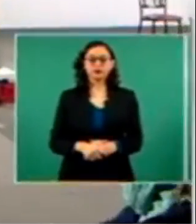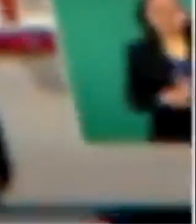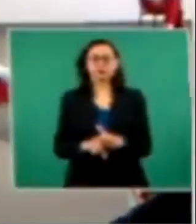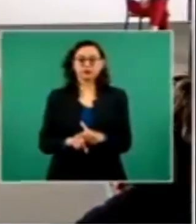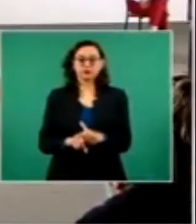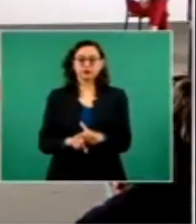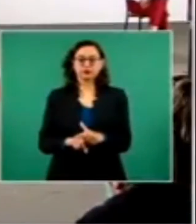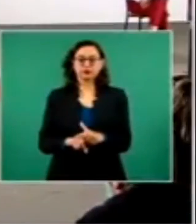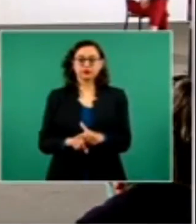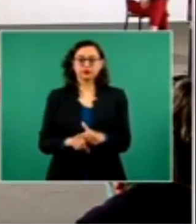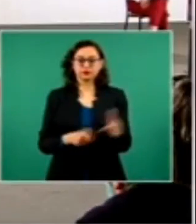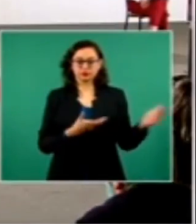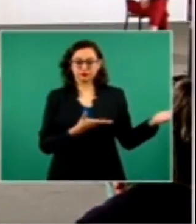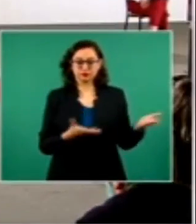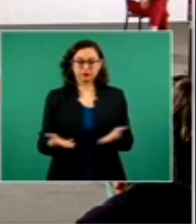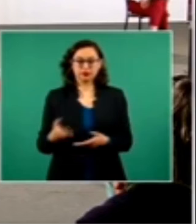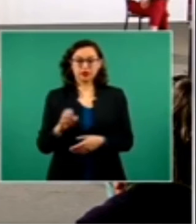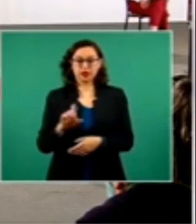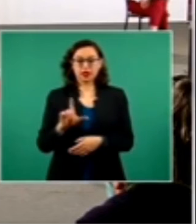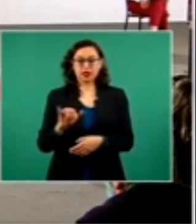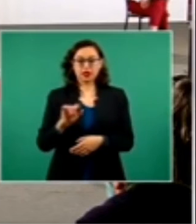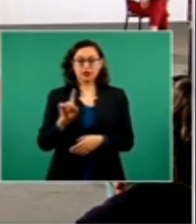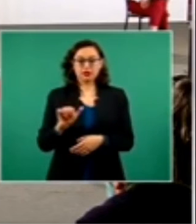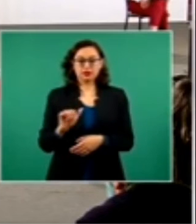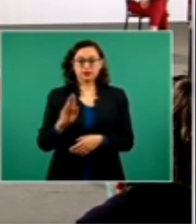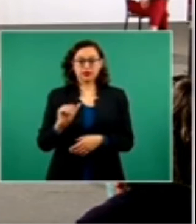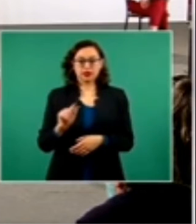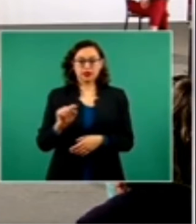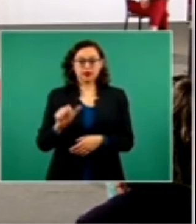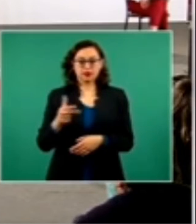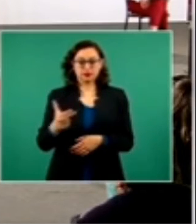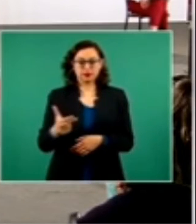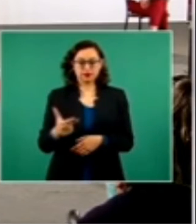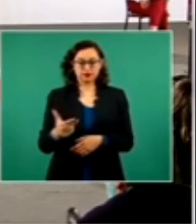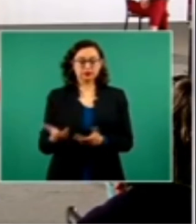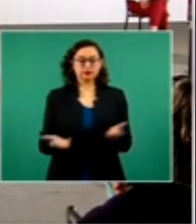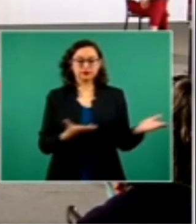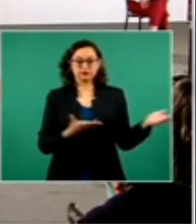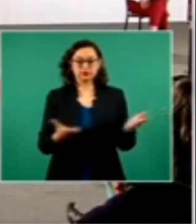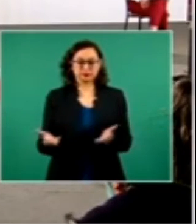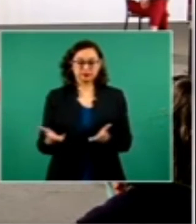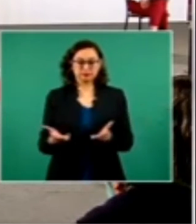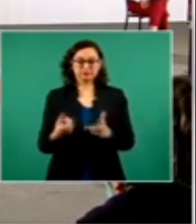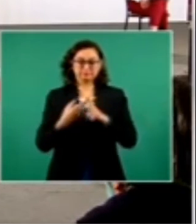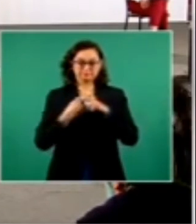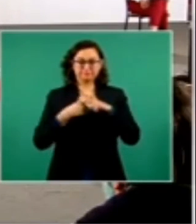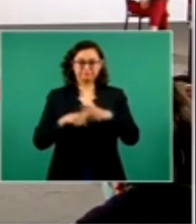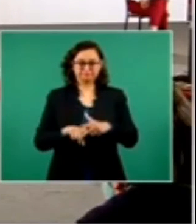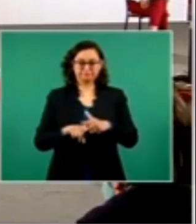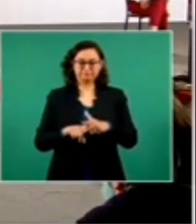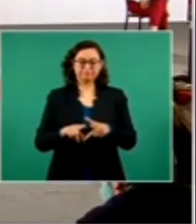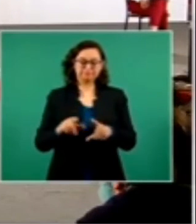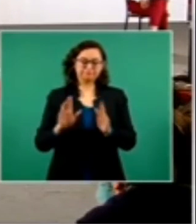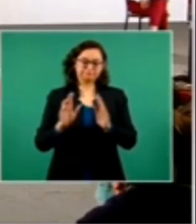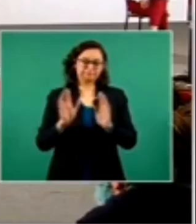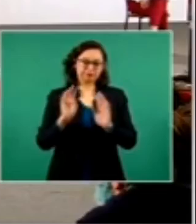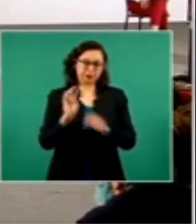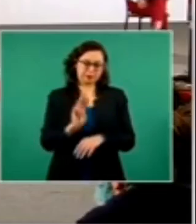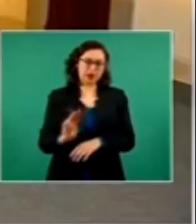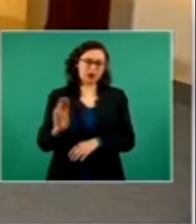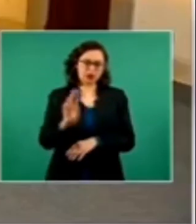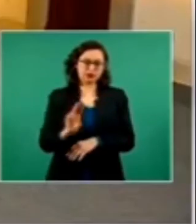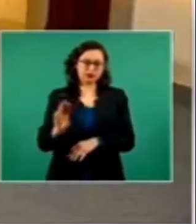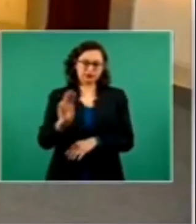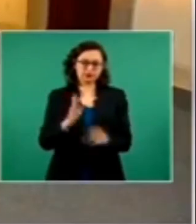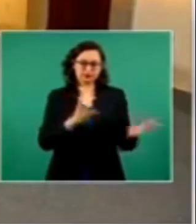es mentiroso en sí mismo el propio presidente ha dicho que es una interpretación muy ventajosa que la